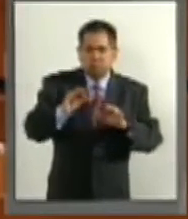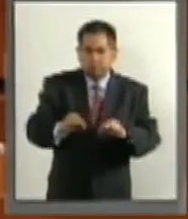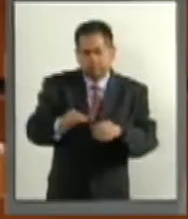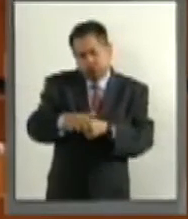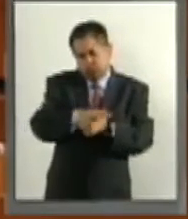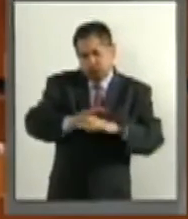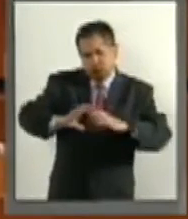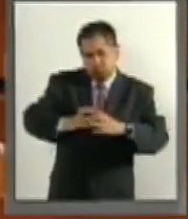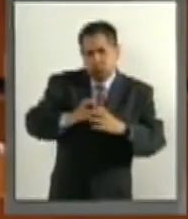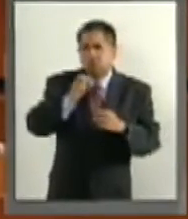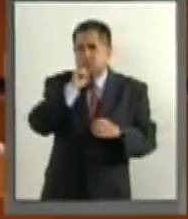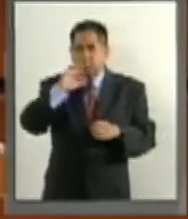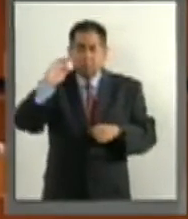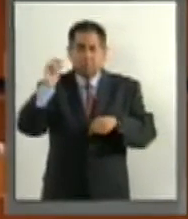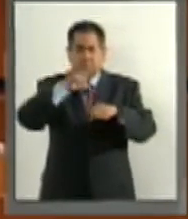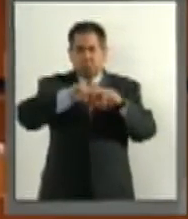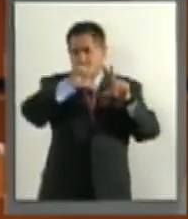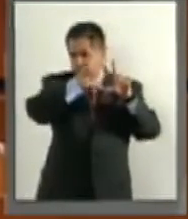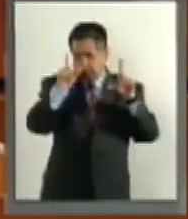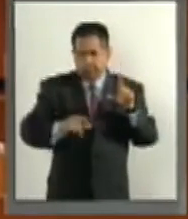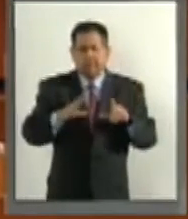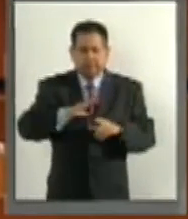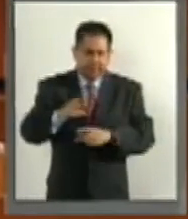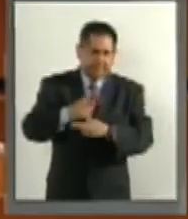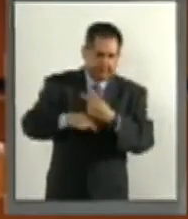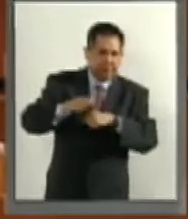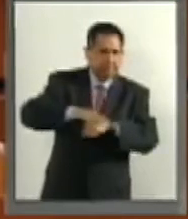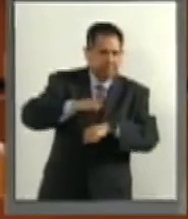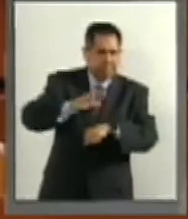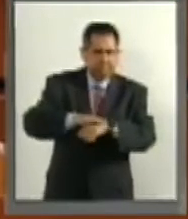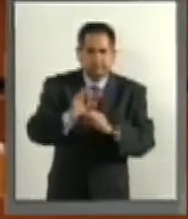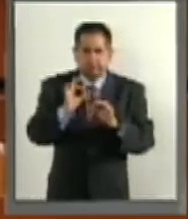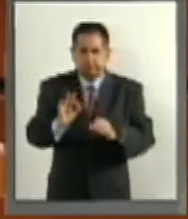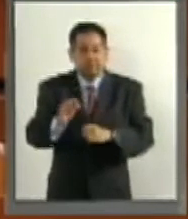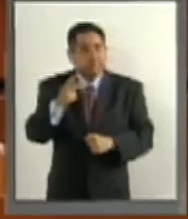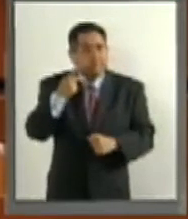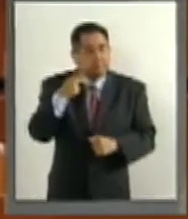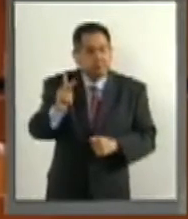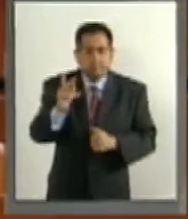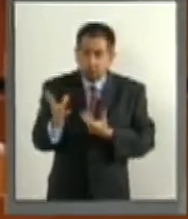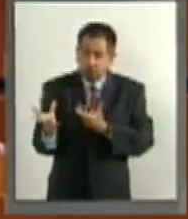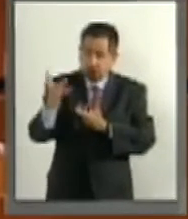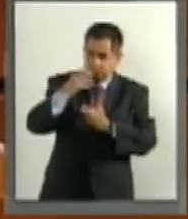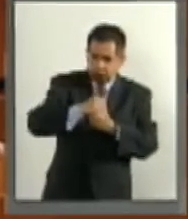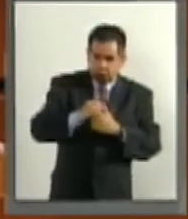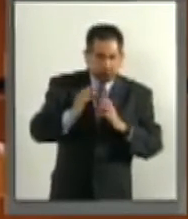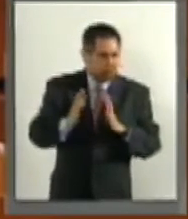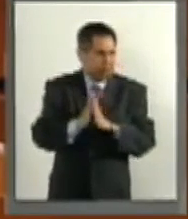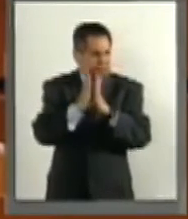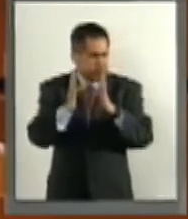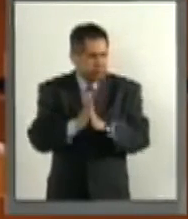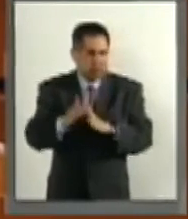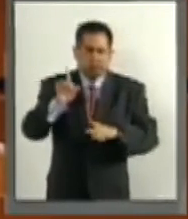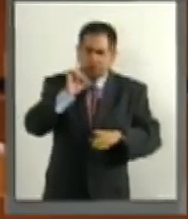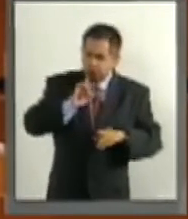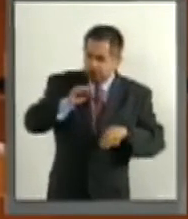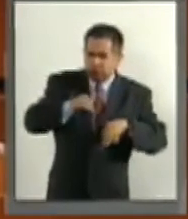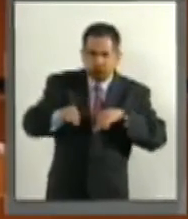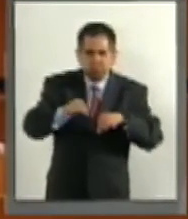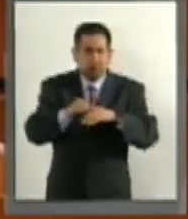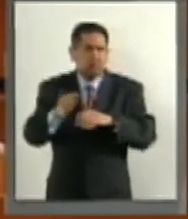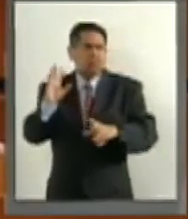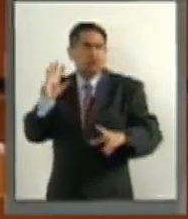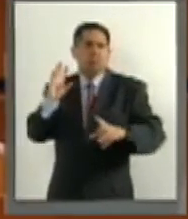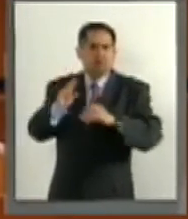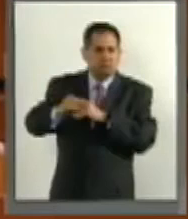local y en el ámbito federal. Sin embargo, derivado de esa inclusión y del papel activo que las mujeres desde hace